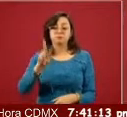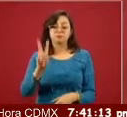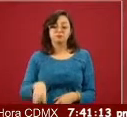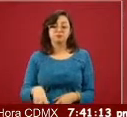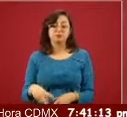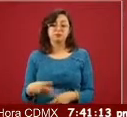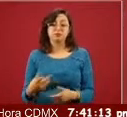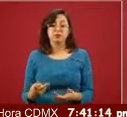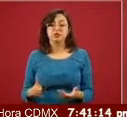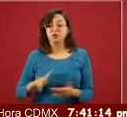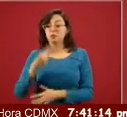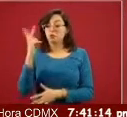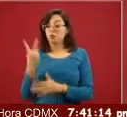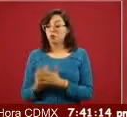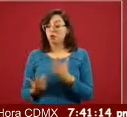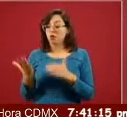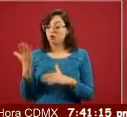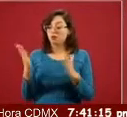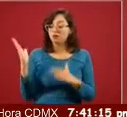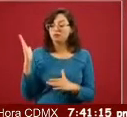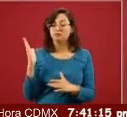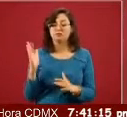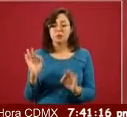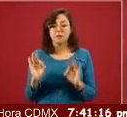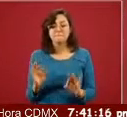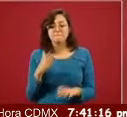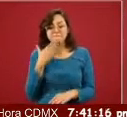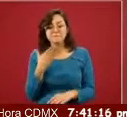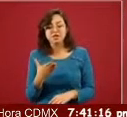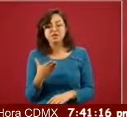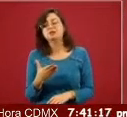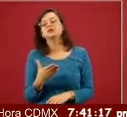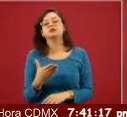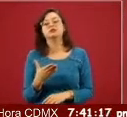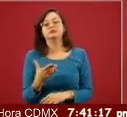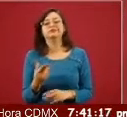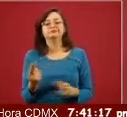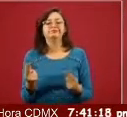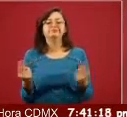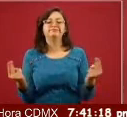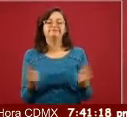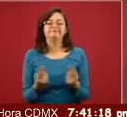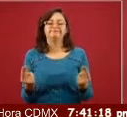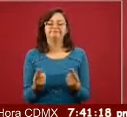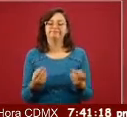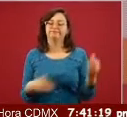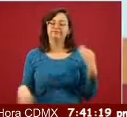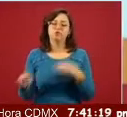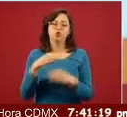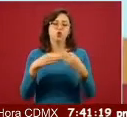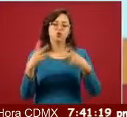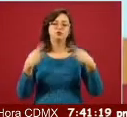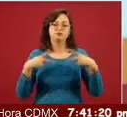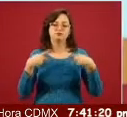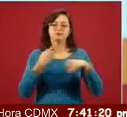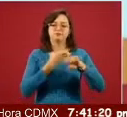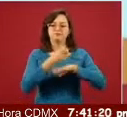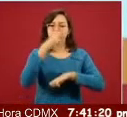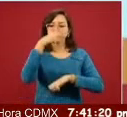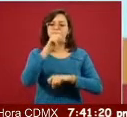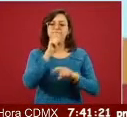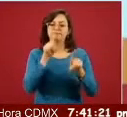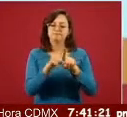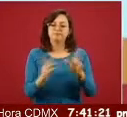programa sea aún más exitoso de lo que anticipamos va a ser, se necesita el involucramiento del Estado de México,